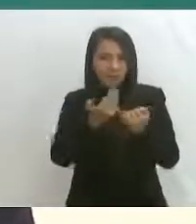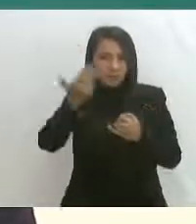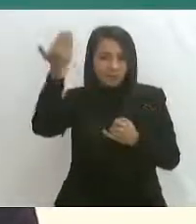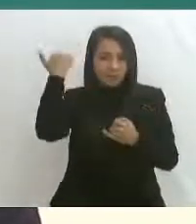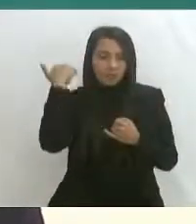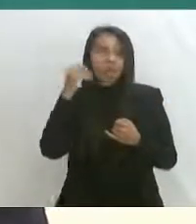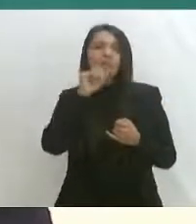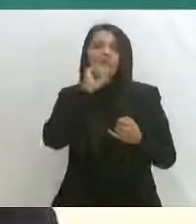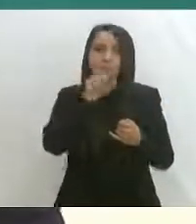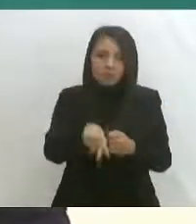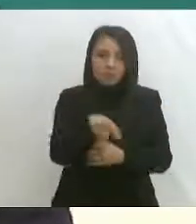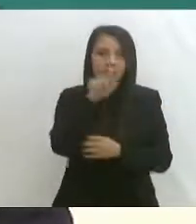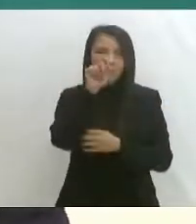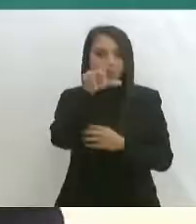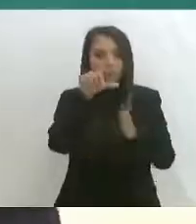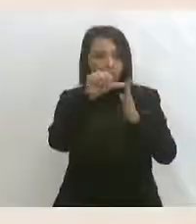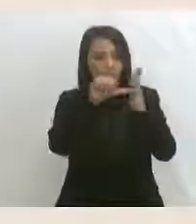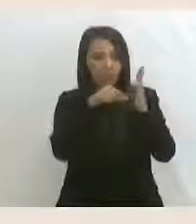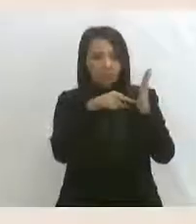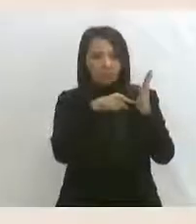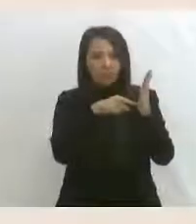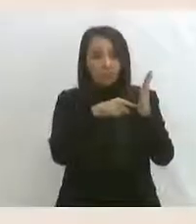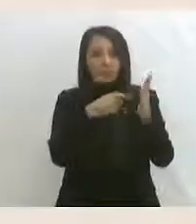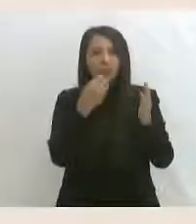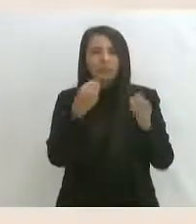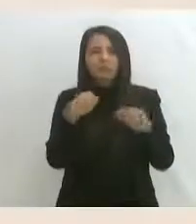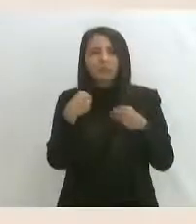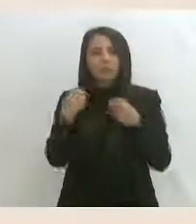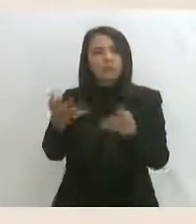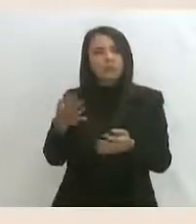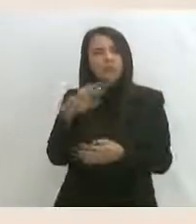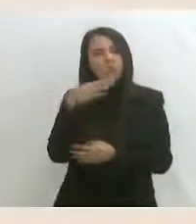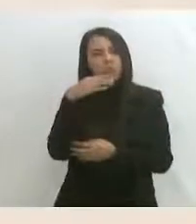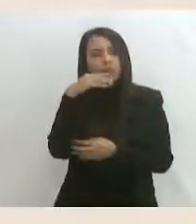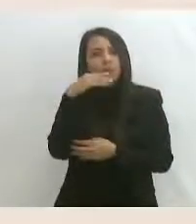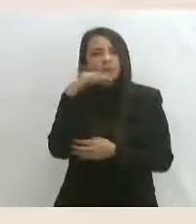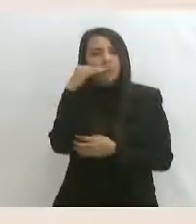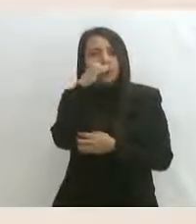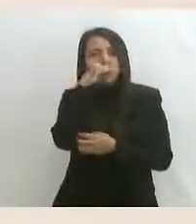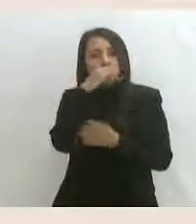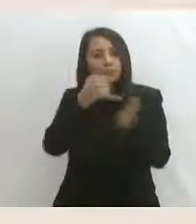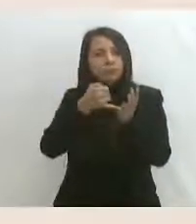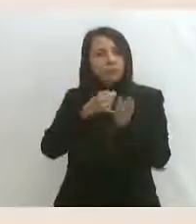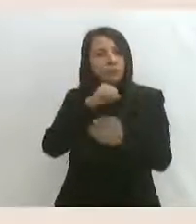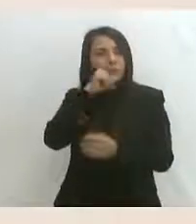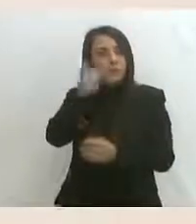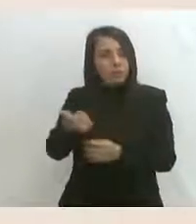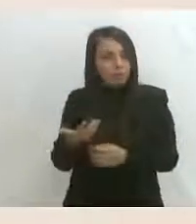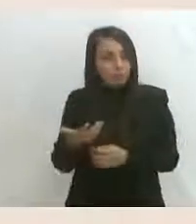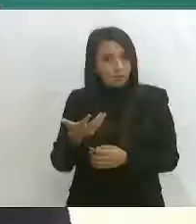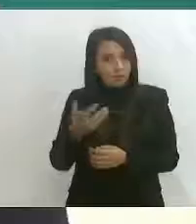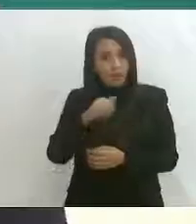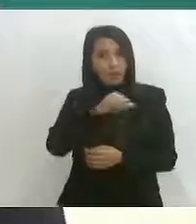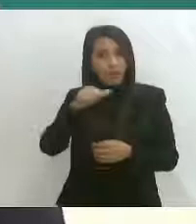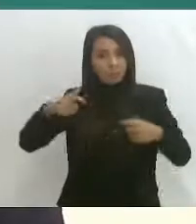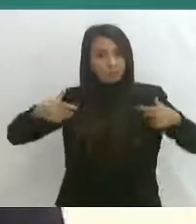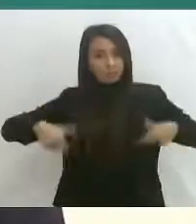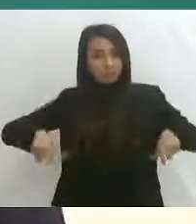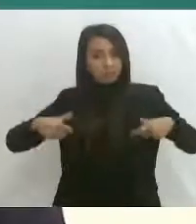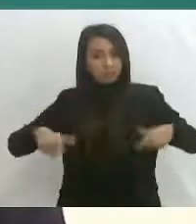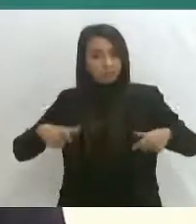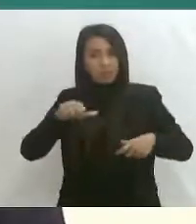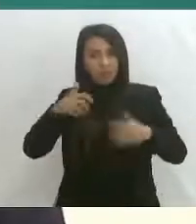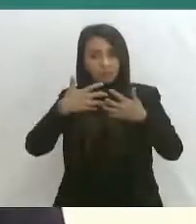la condonación de impuestos, porque no pagaban impuestos los de arriba,